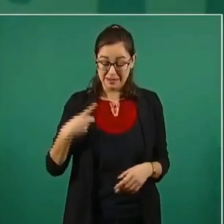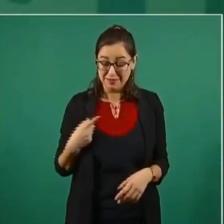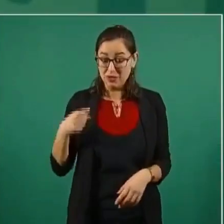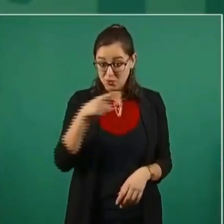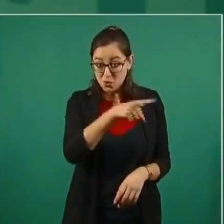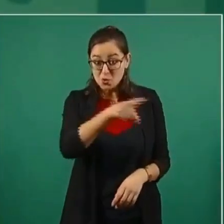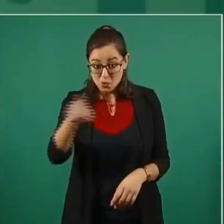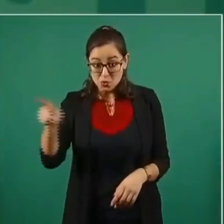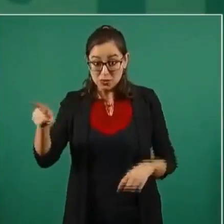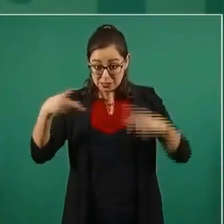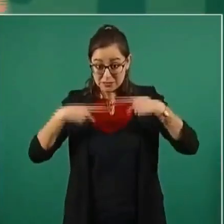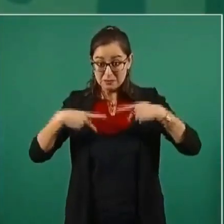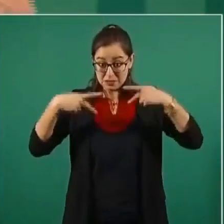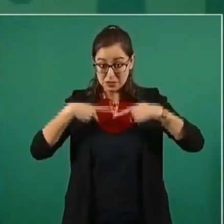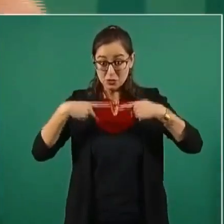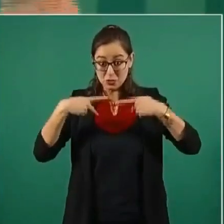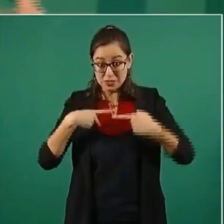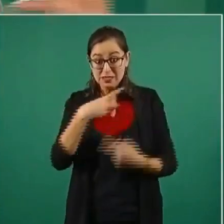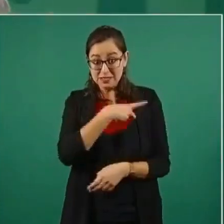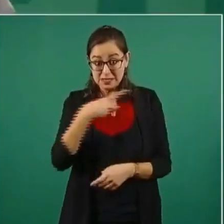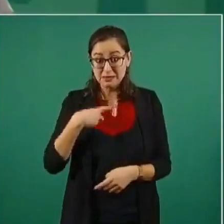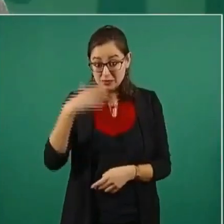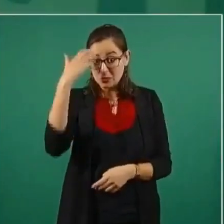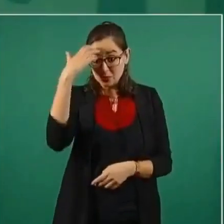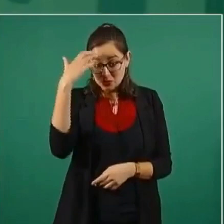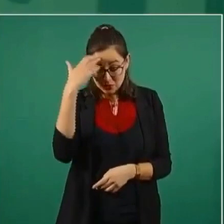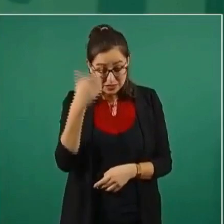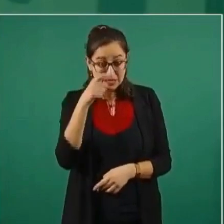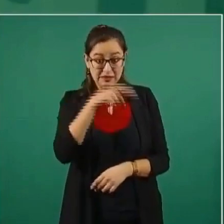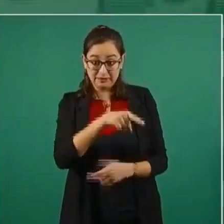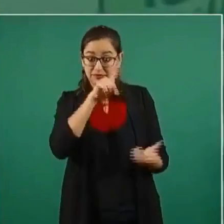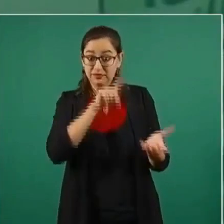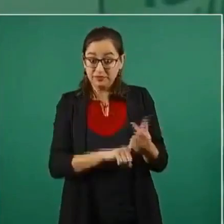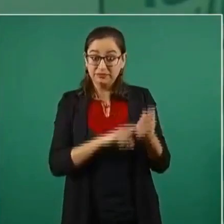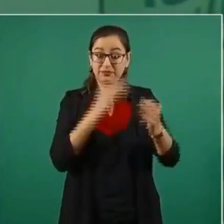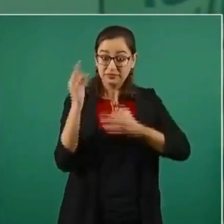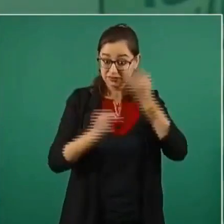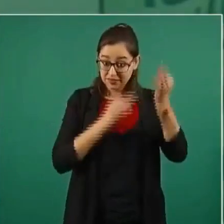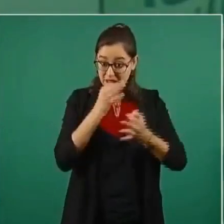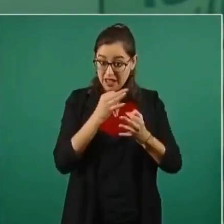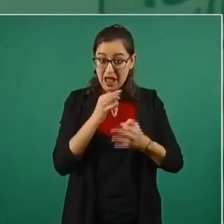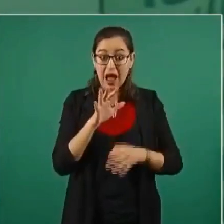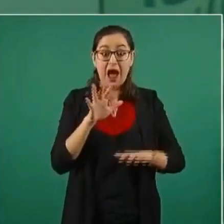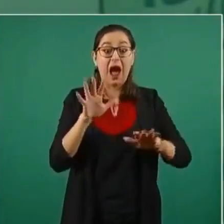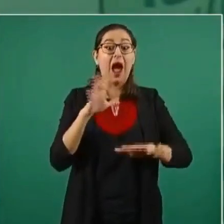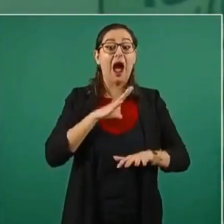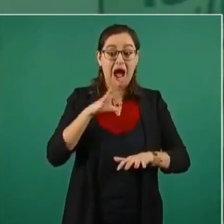todo lo que es el mundo de la manipulación en las redes,